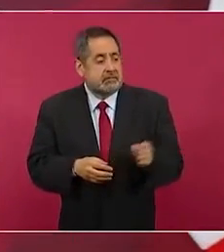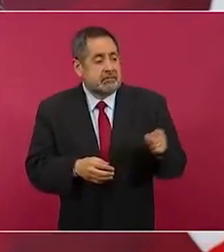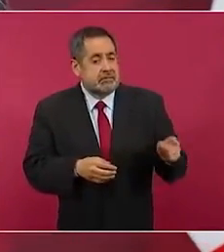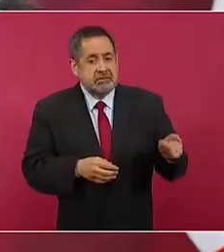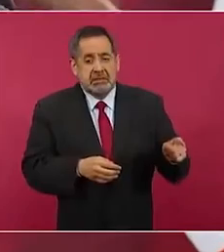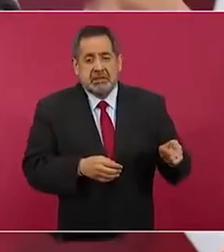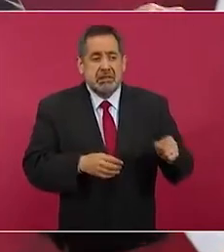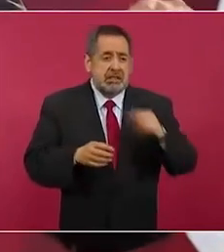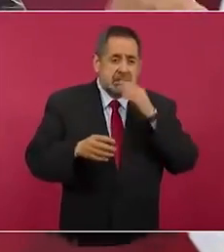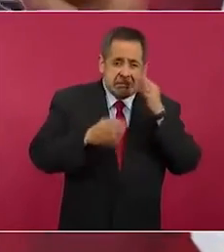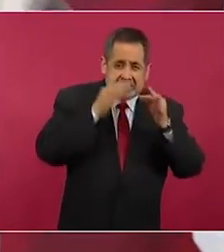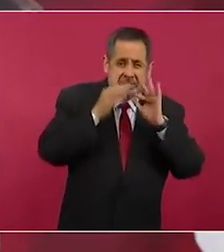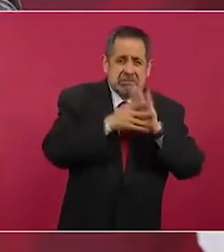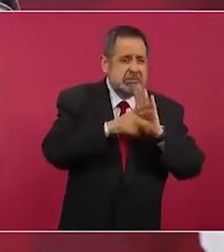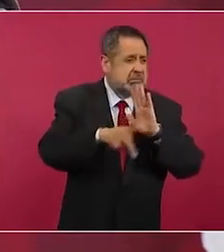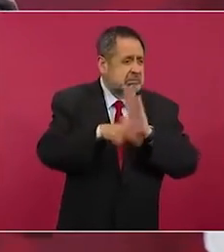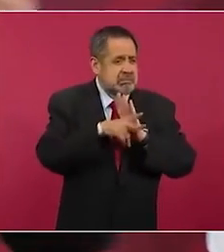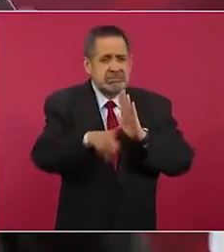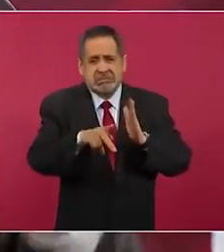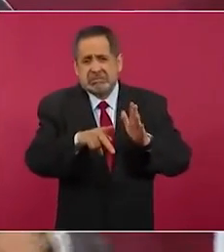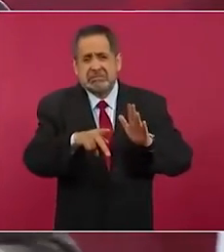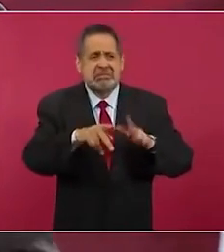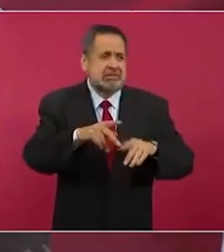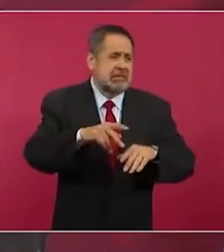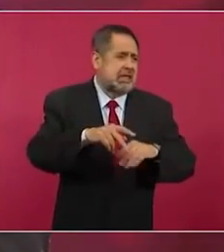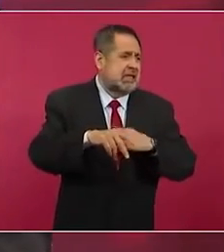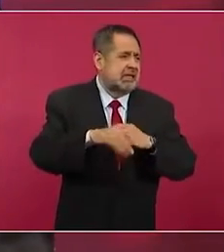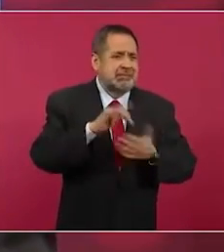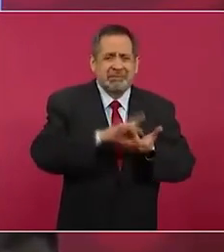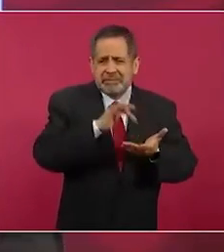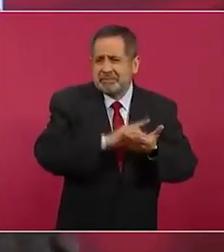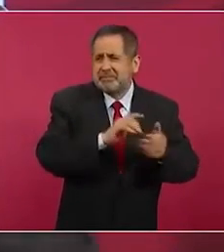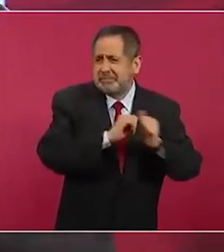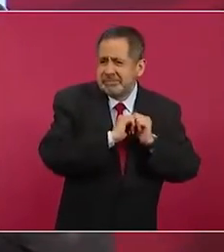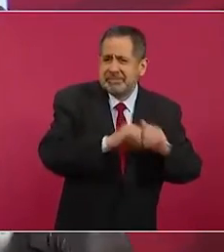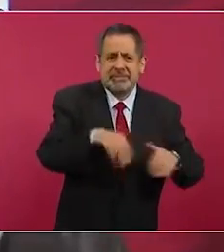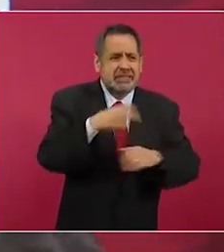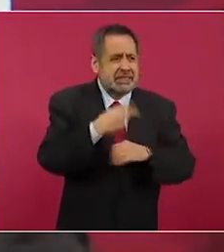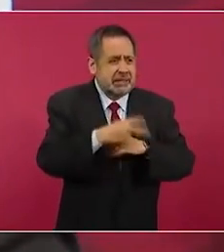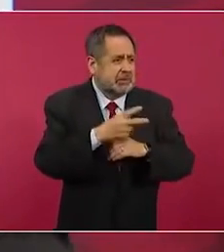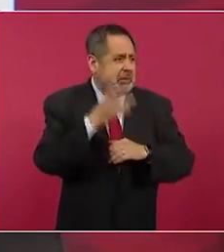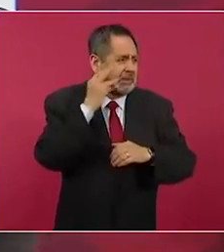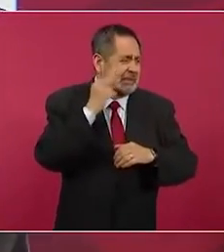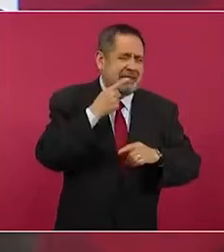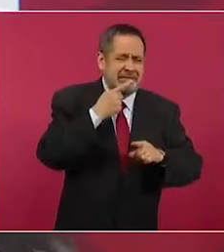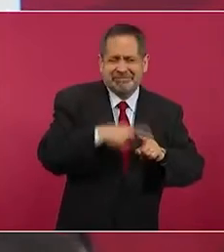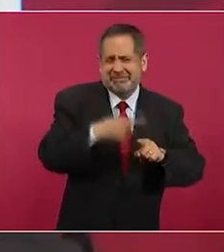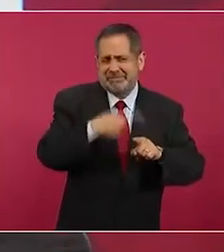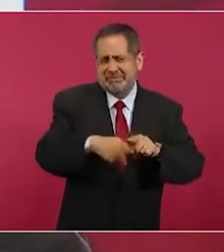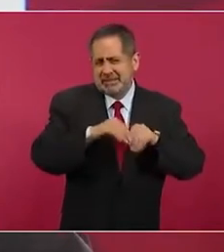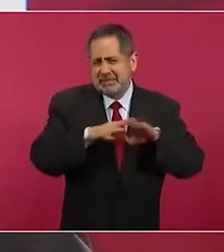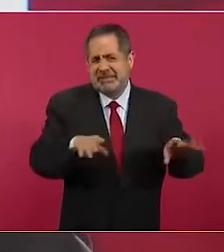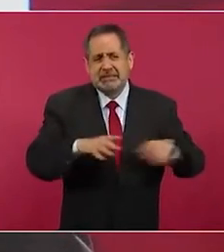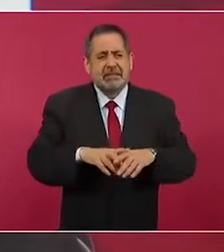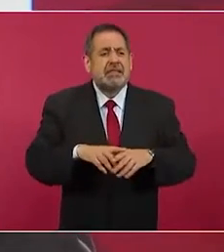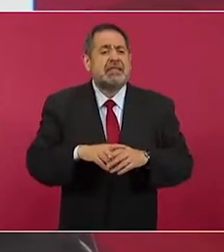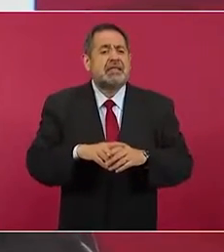Todos los medios, o casi todos, las redes sociales, bots,